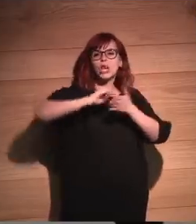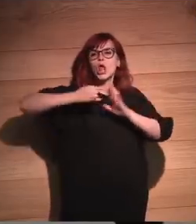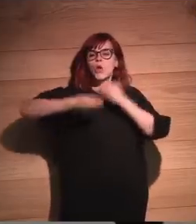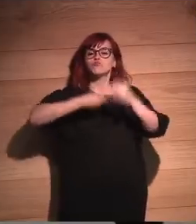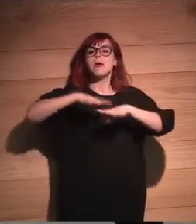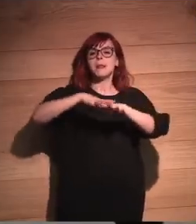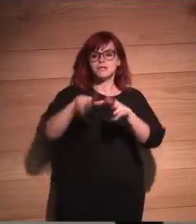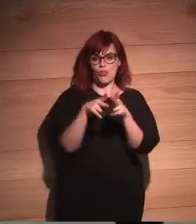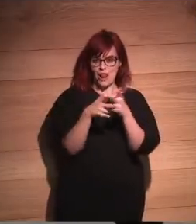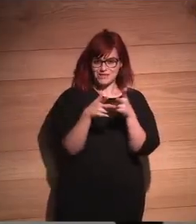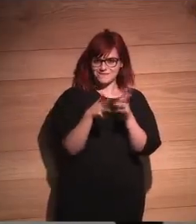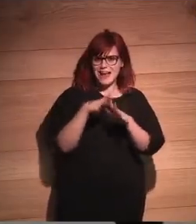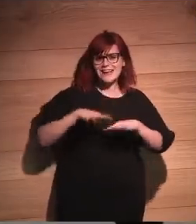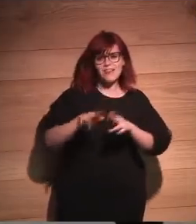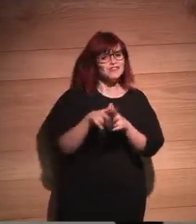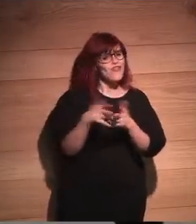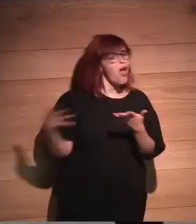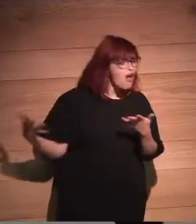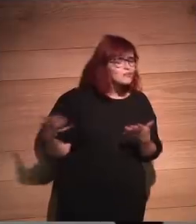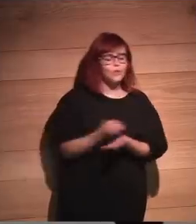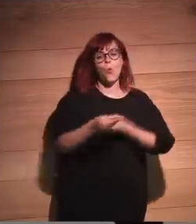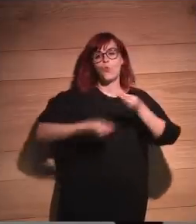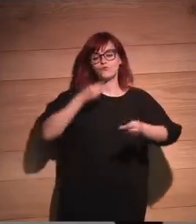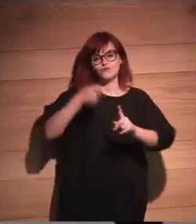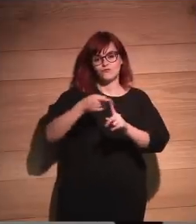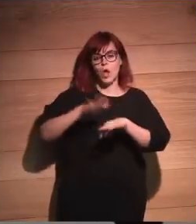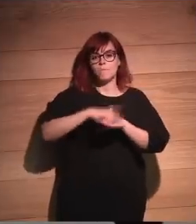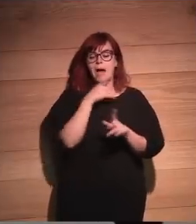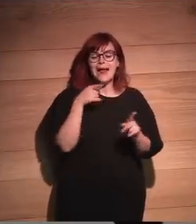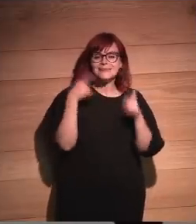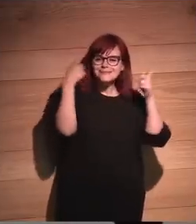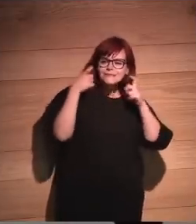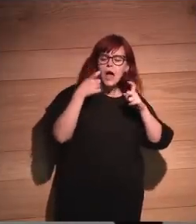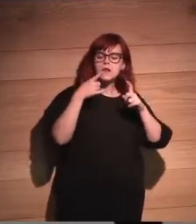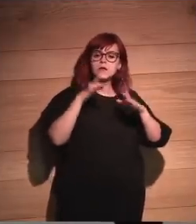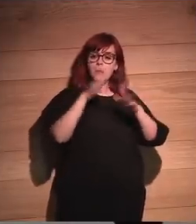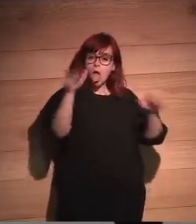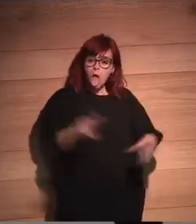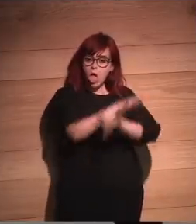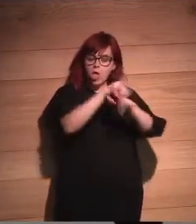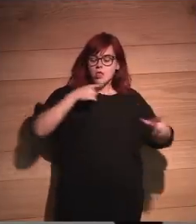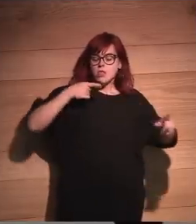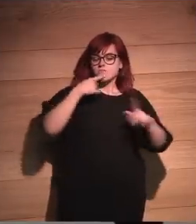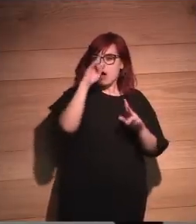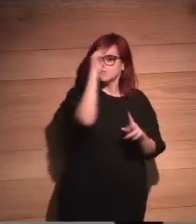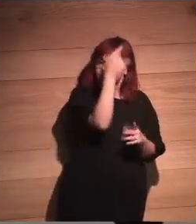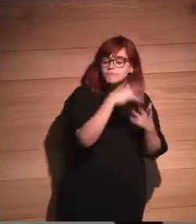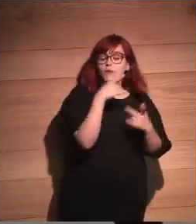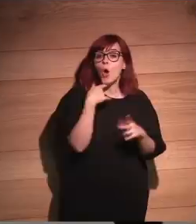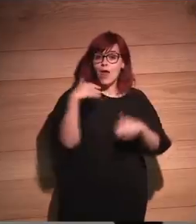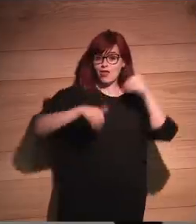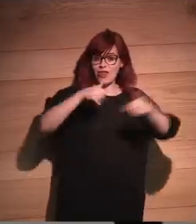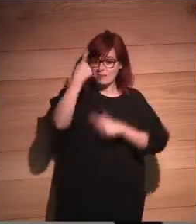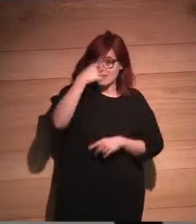Las redes sociales. Todas las redes sociales se utilizan para polarizar. Estamos en elecciones. ¿Qué buscan